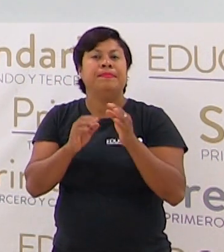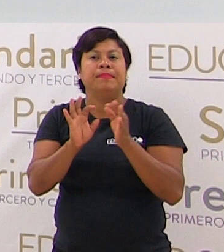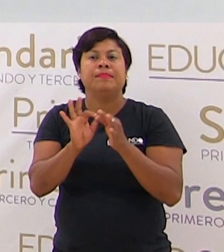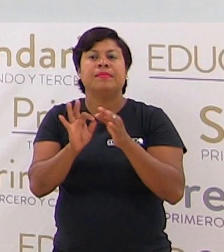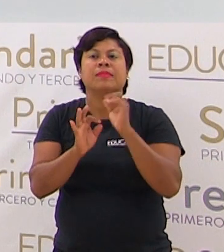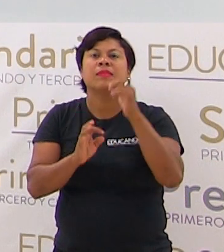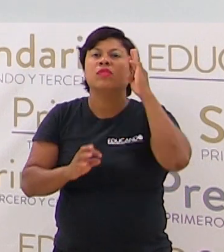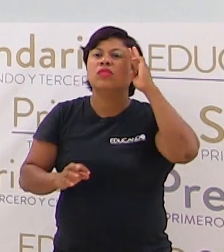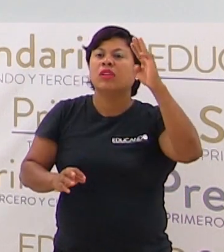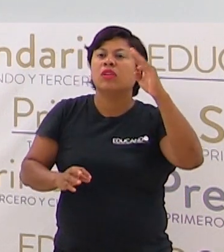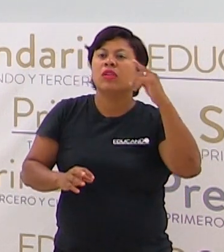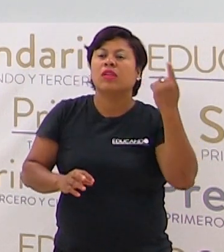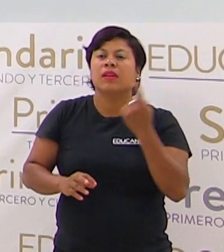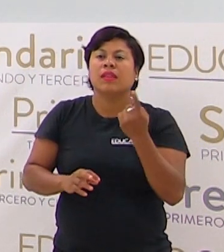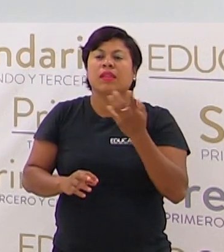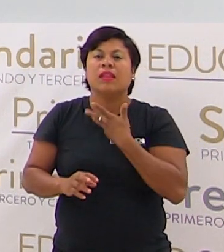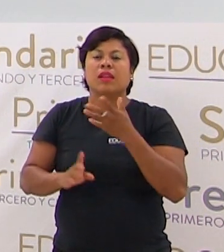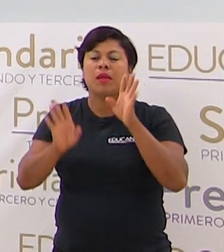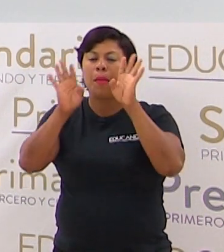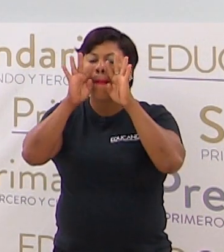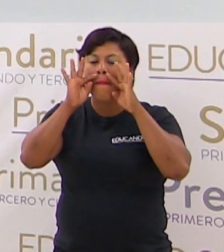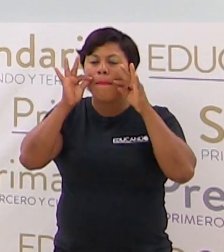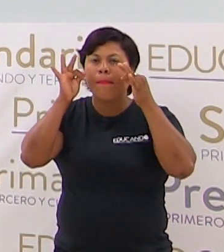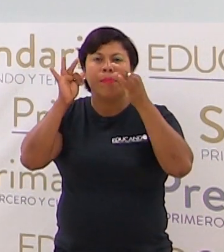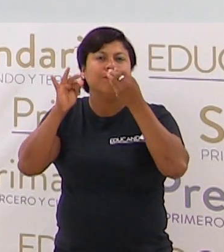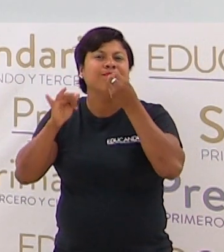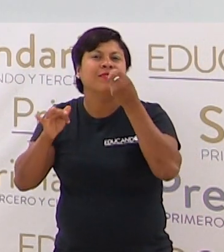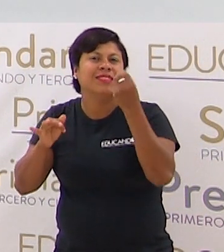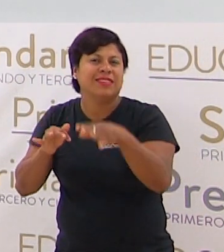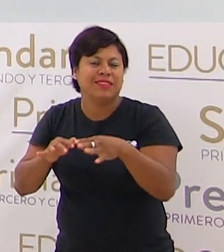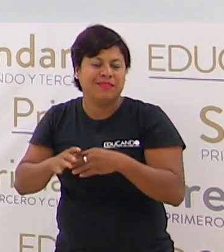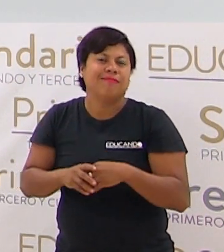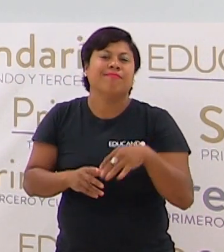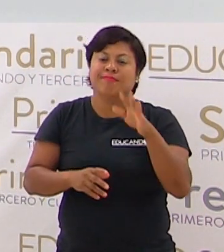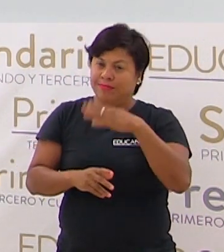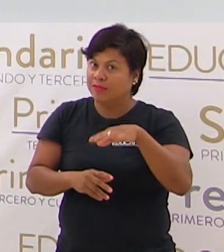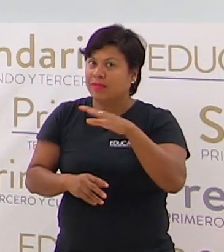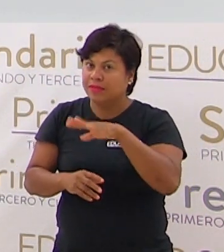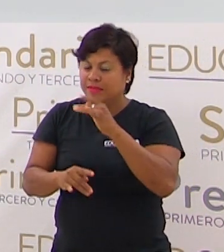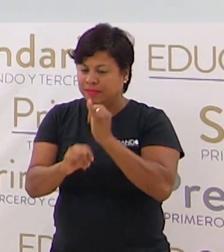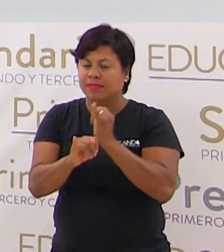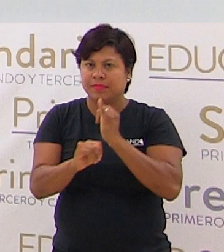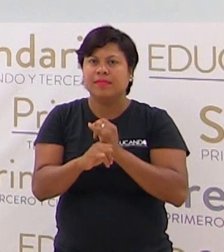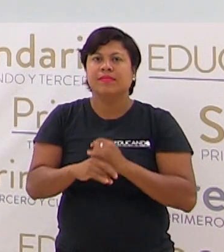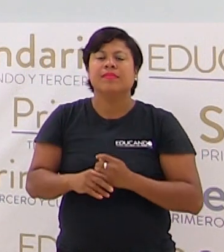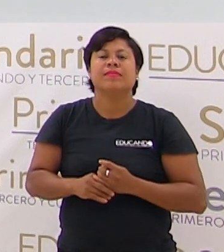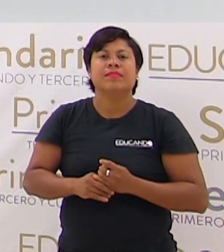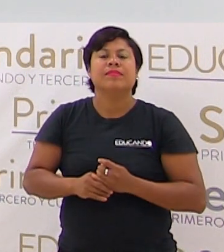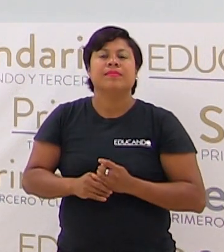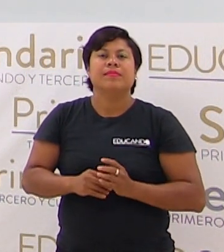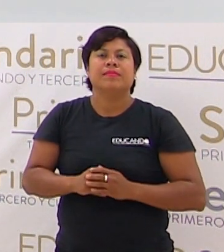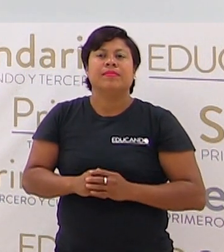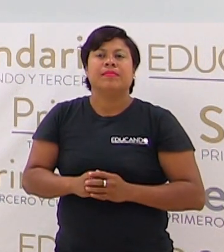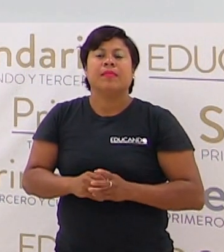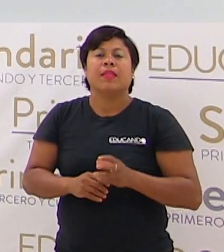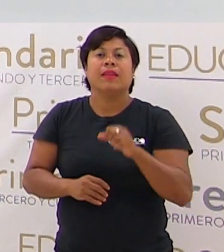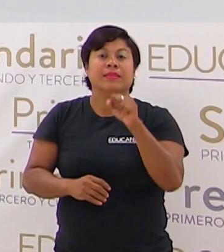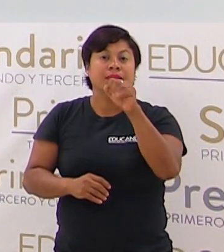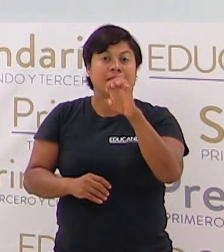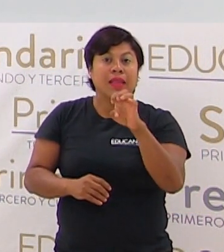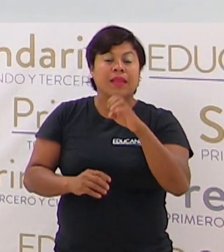una pista, es un señor que tiene unos bigotes bien chistosos, bien. Hay que buscarlo en internet. Gutiérrez Nájera,